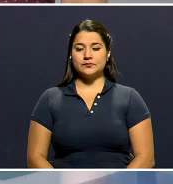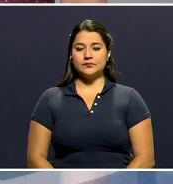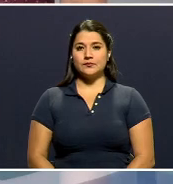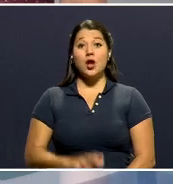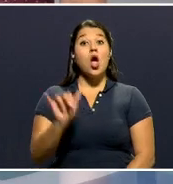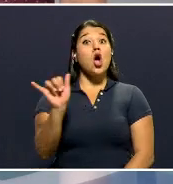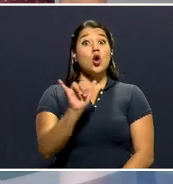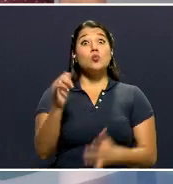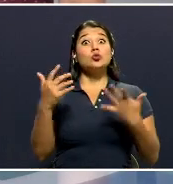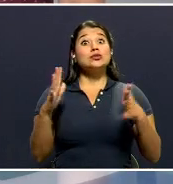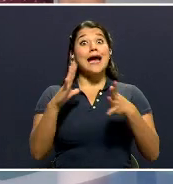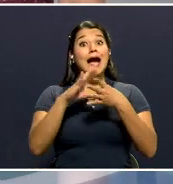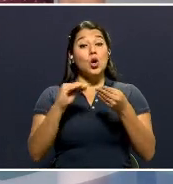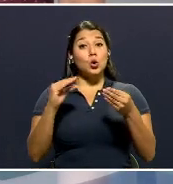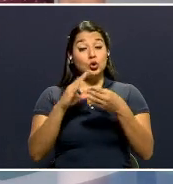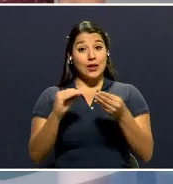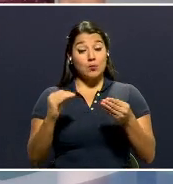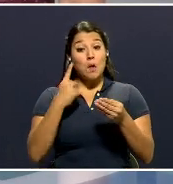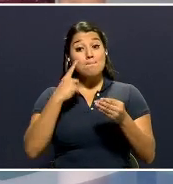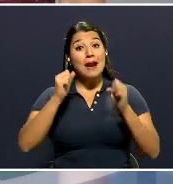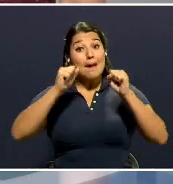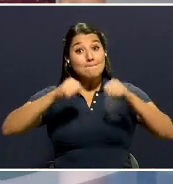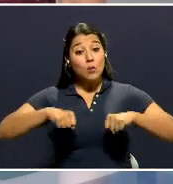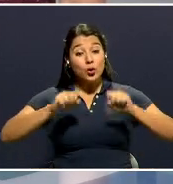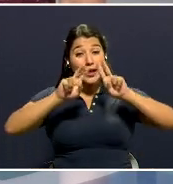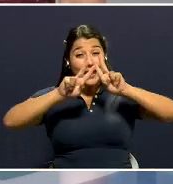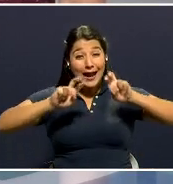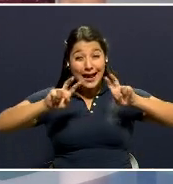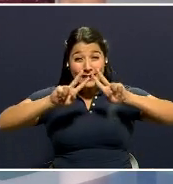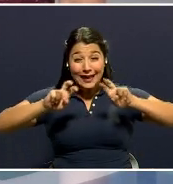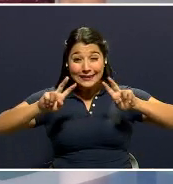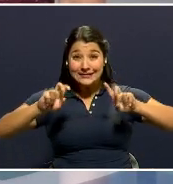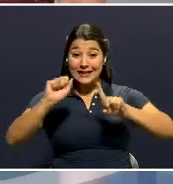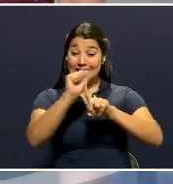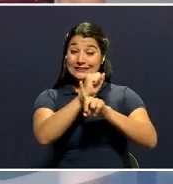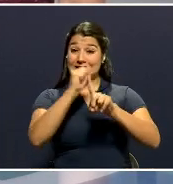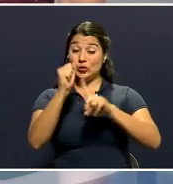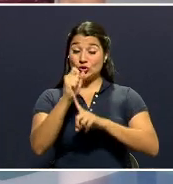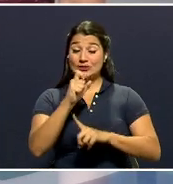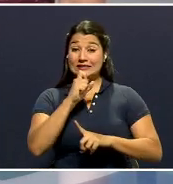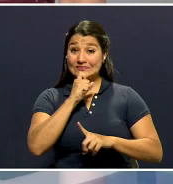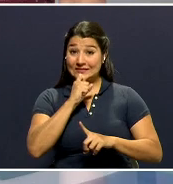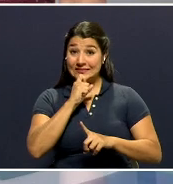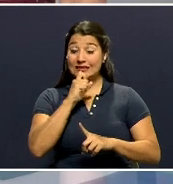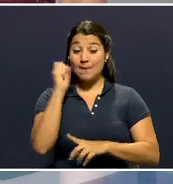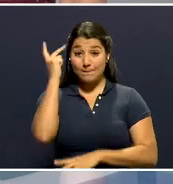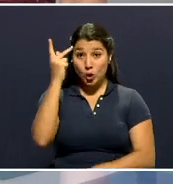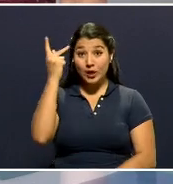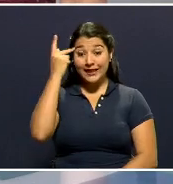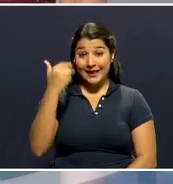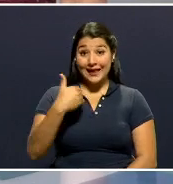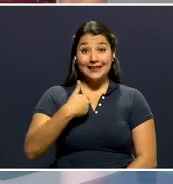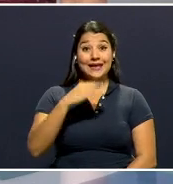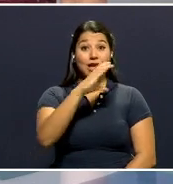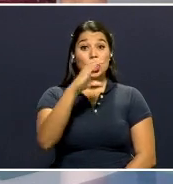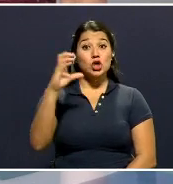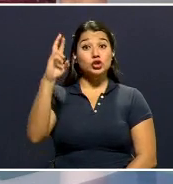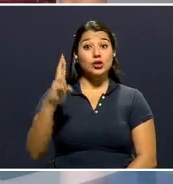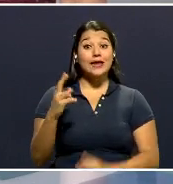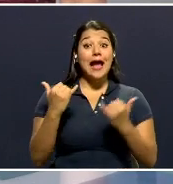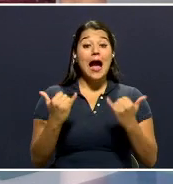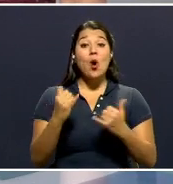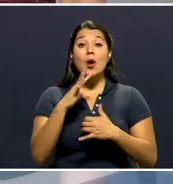Y como le decíamos, para analizar el complejo panorama político que tiene hoy el país, vamos a conversar ahora con